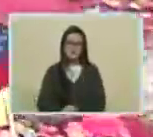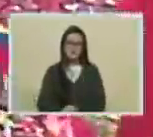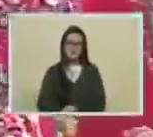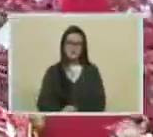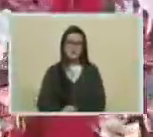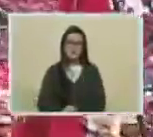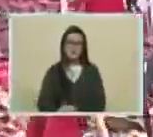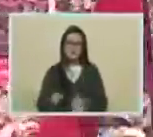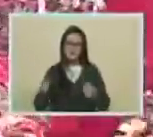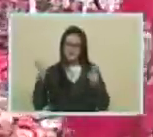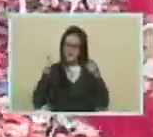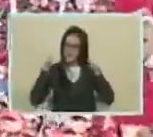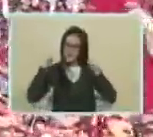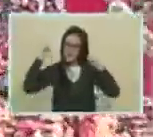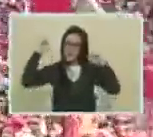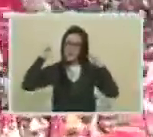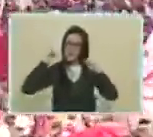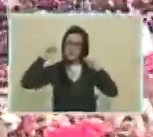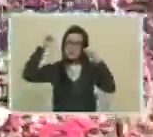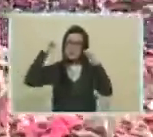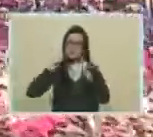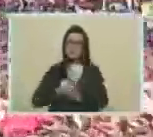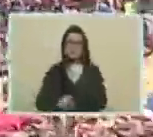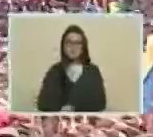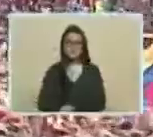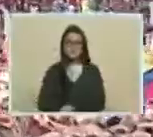¡Chávez vive y vive!